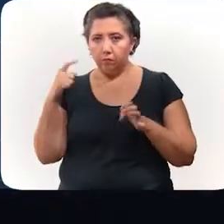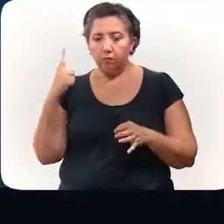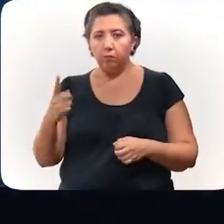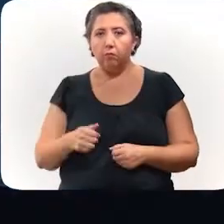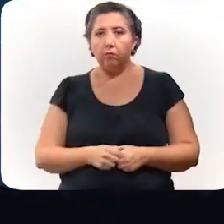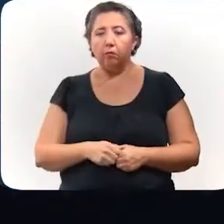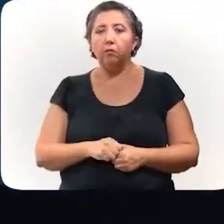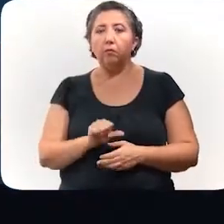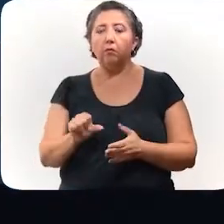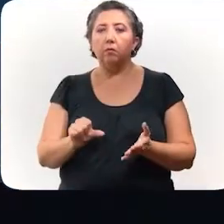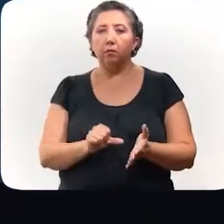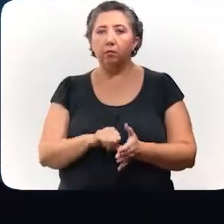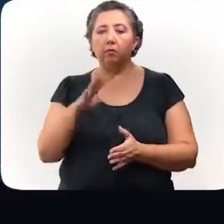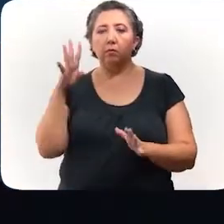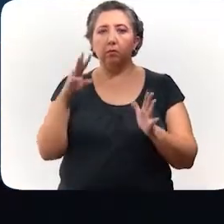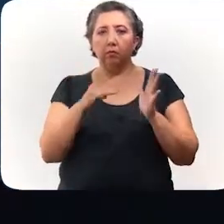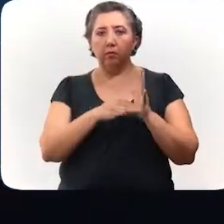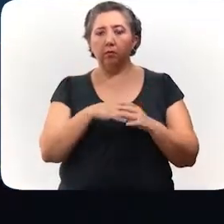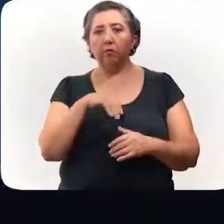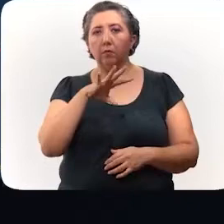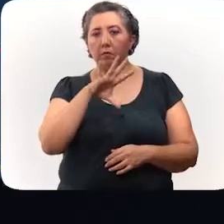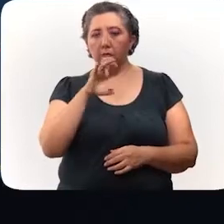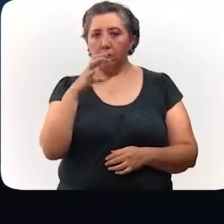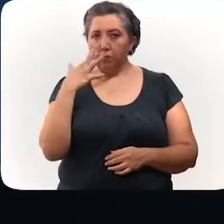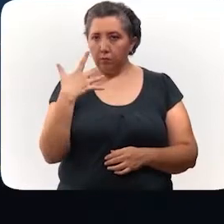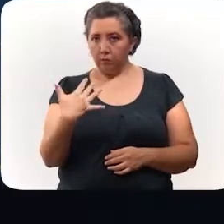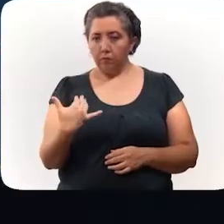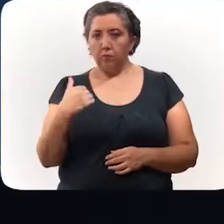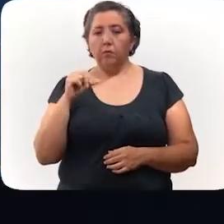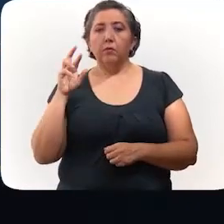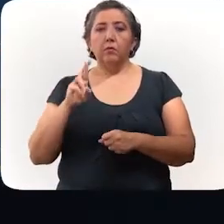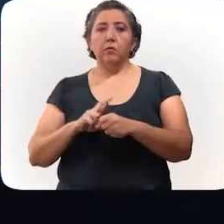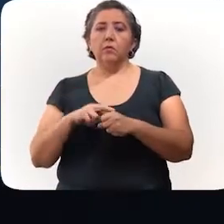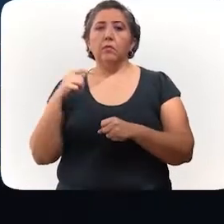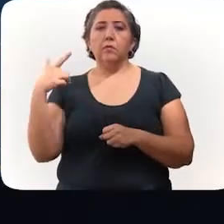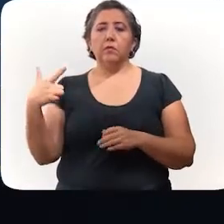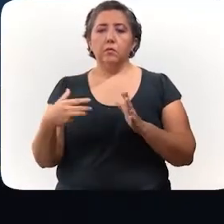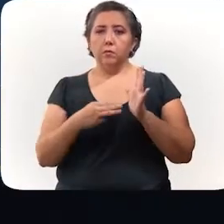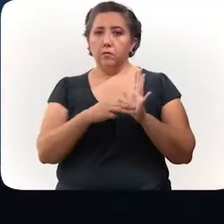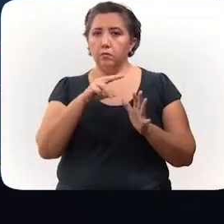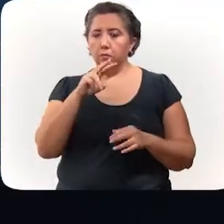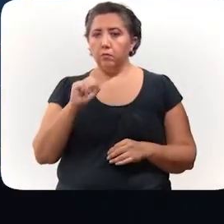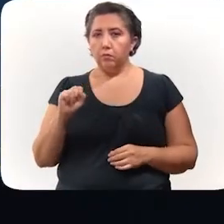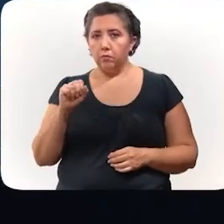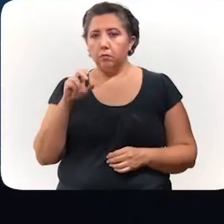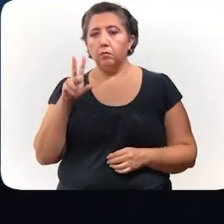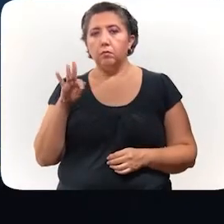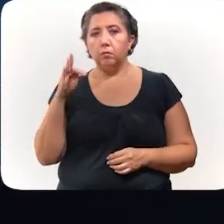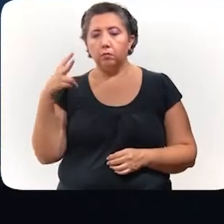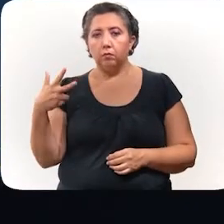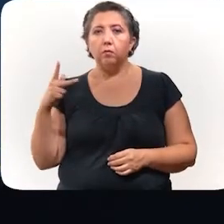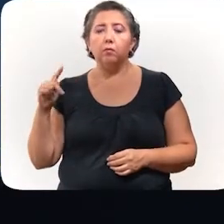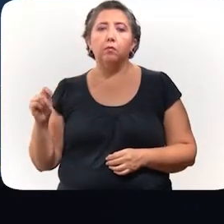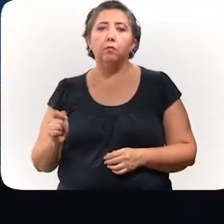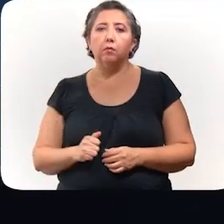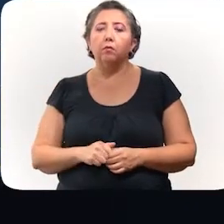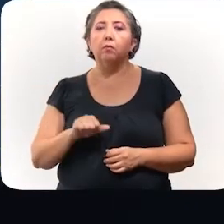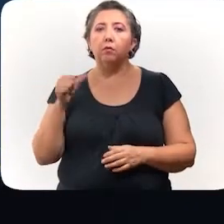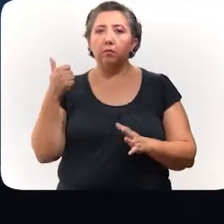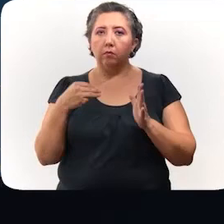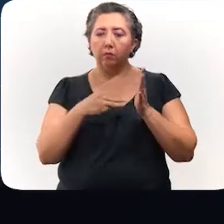11.601, en la zona centro 4.550, en la zona sur 7.248, en la zona poniente